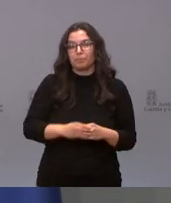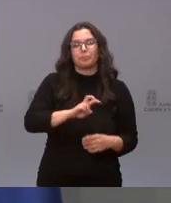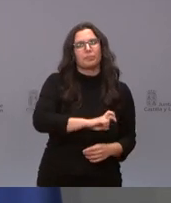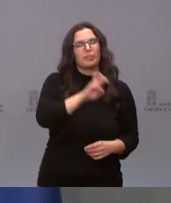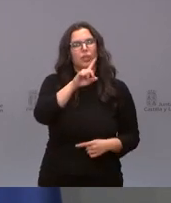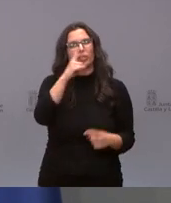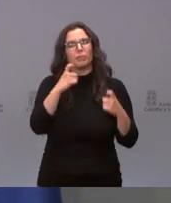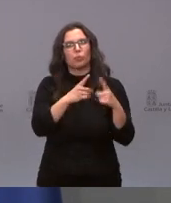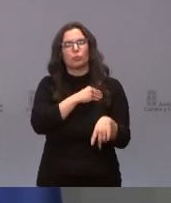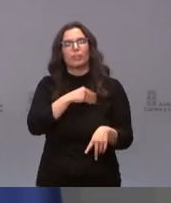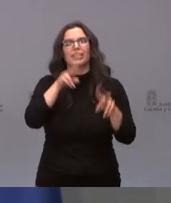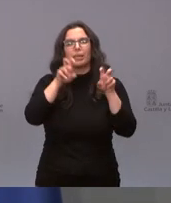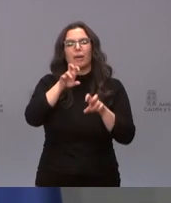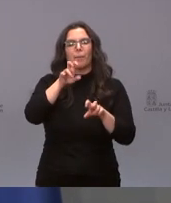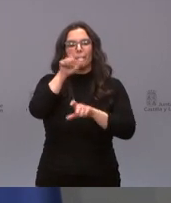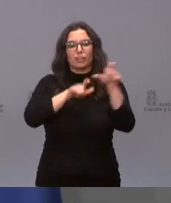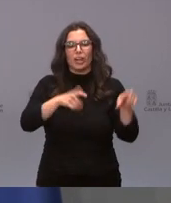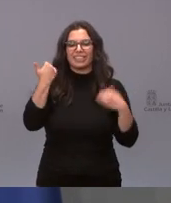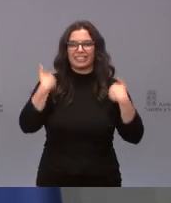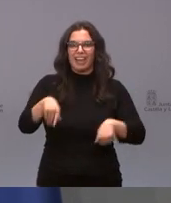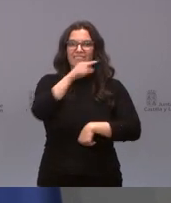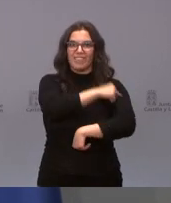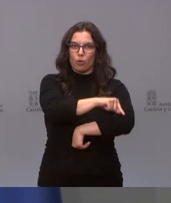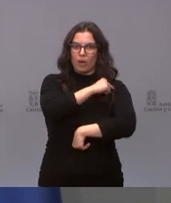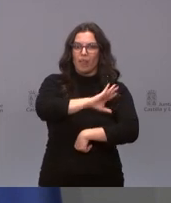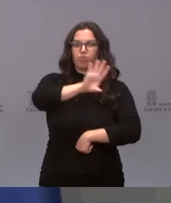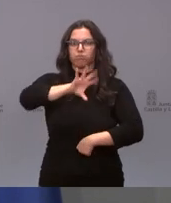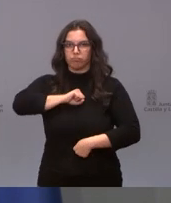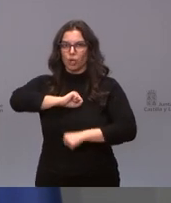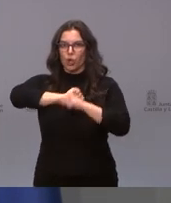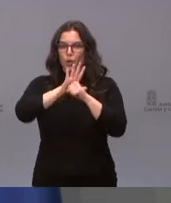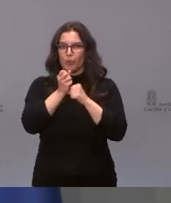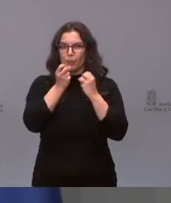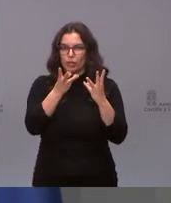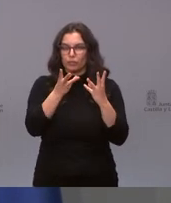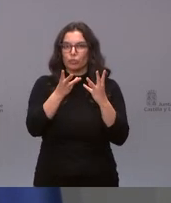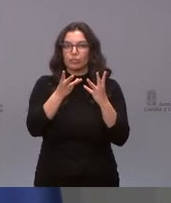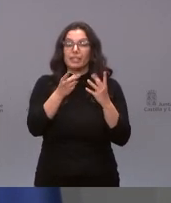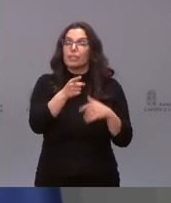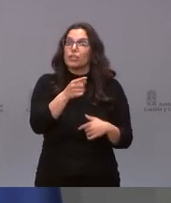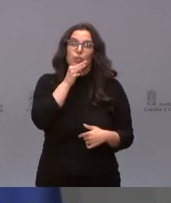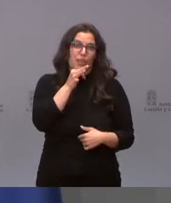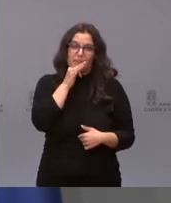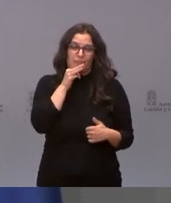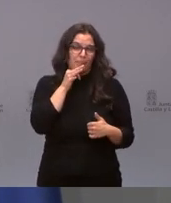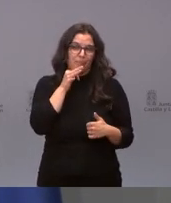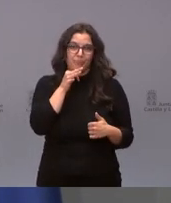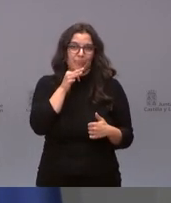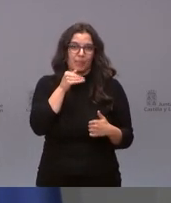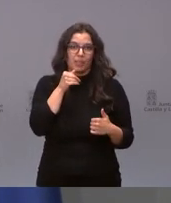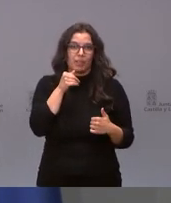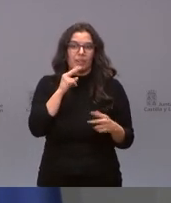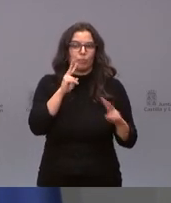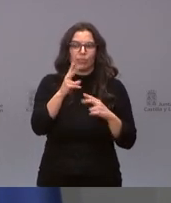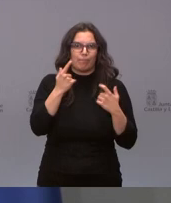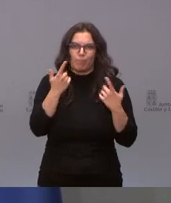pregunta el porcentaje de personas vacunadas que producen que pueden tener la enfermedad es algo que todavía es muy pronto para decirlo sí